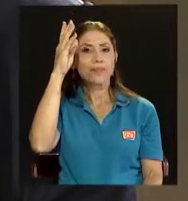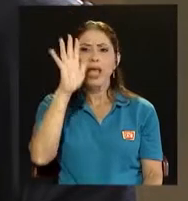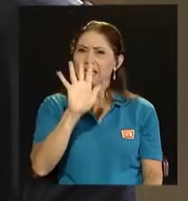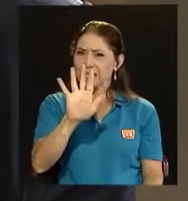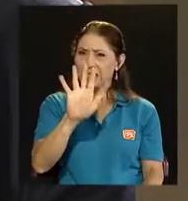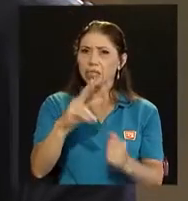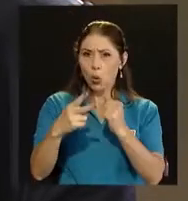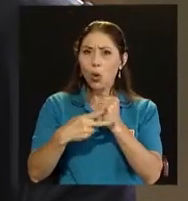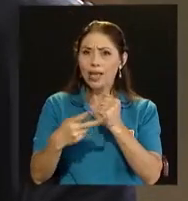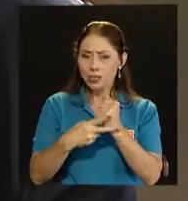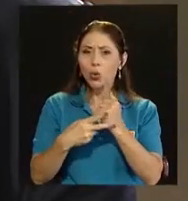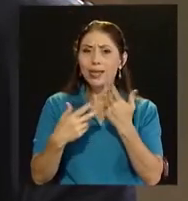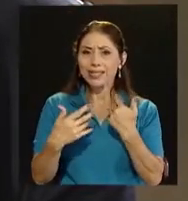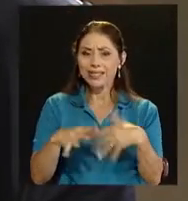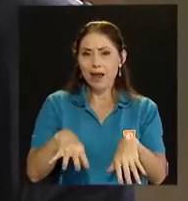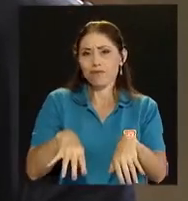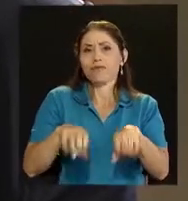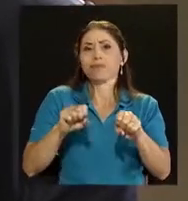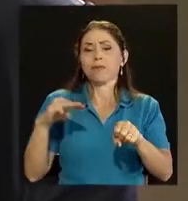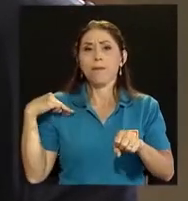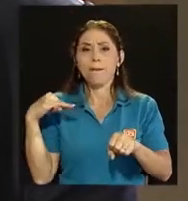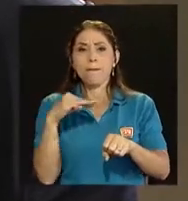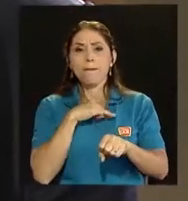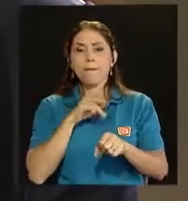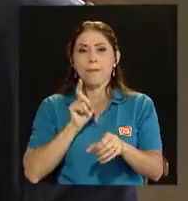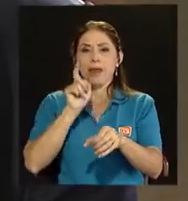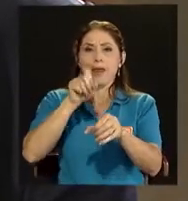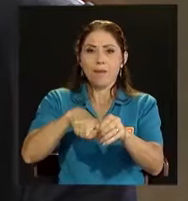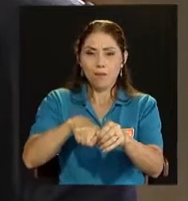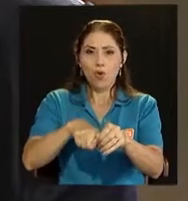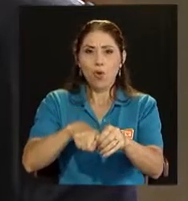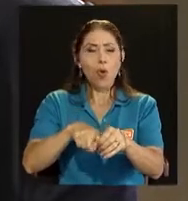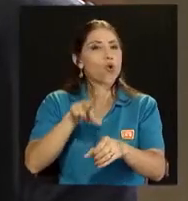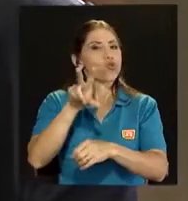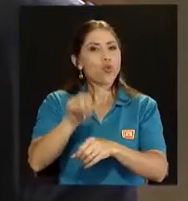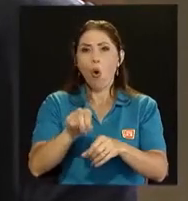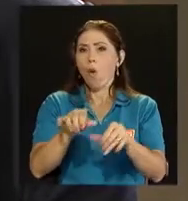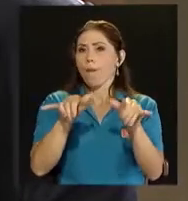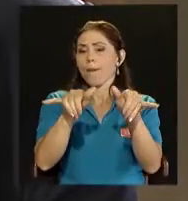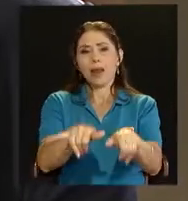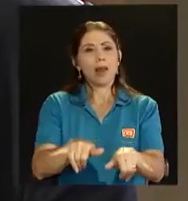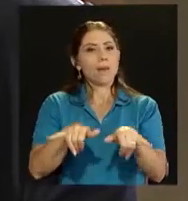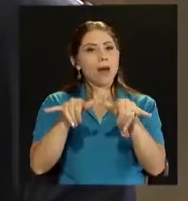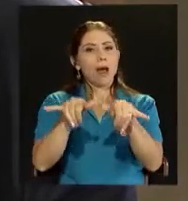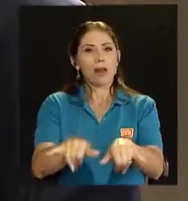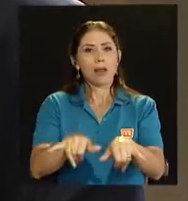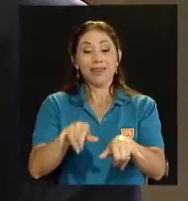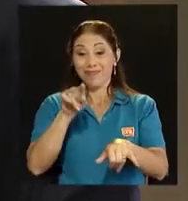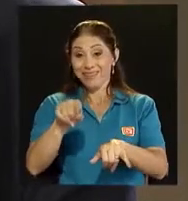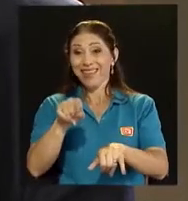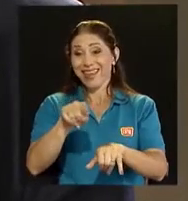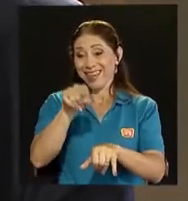en cinco ocasiones la membresía no permanente en este Consejo, que en